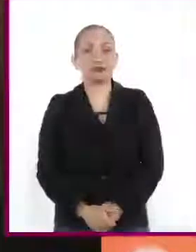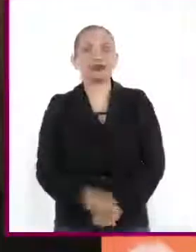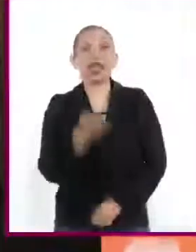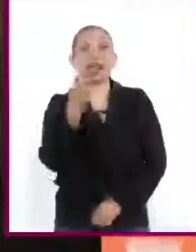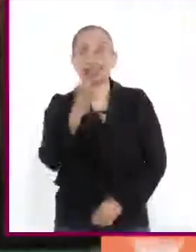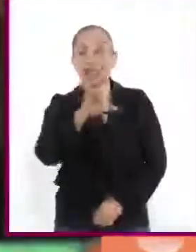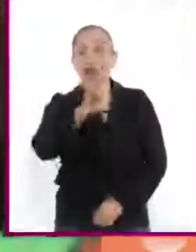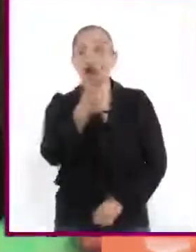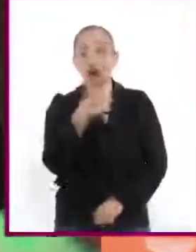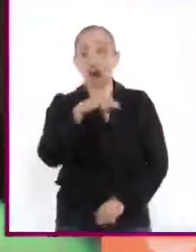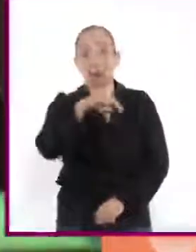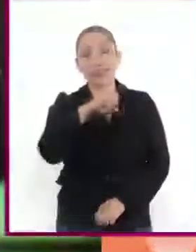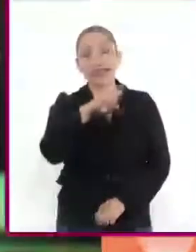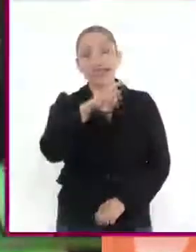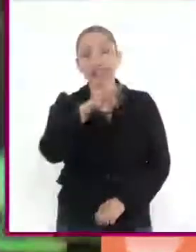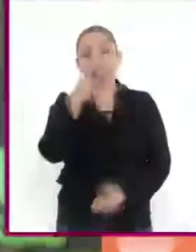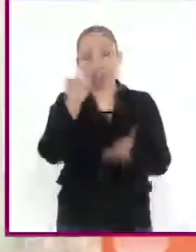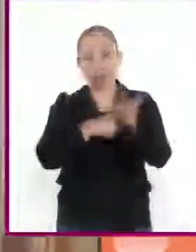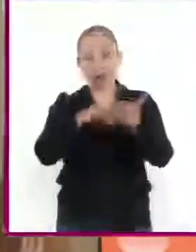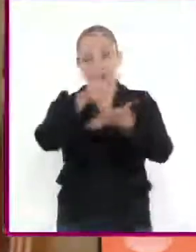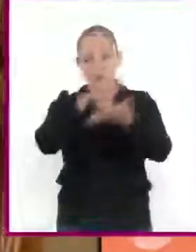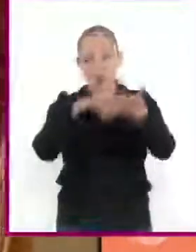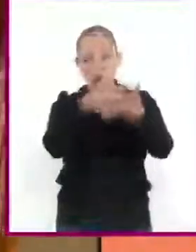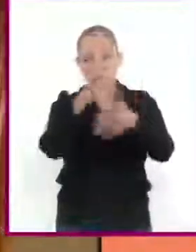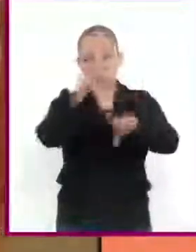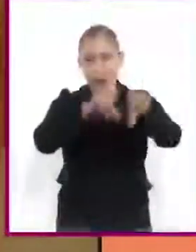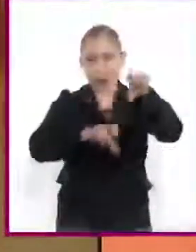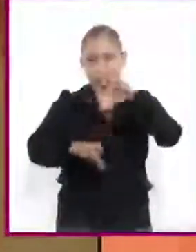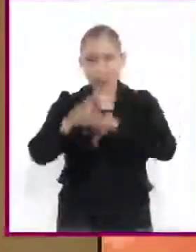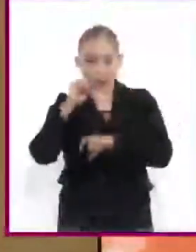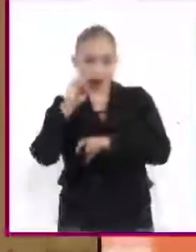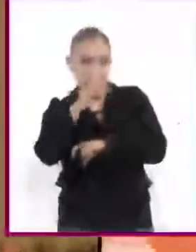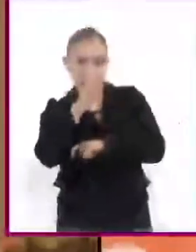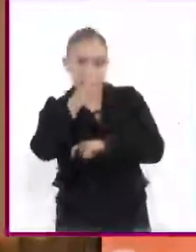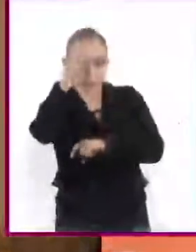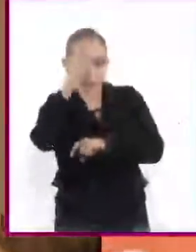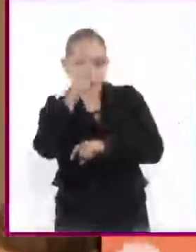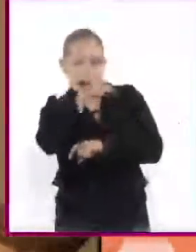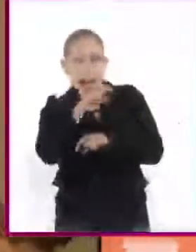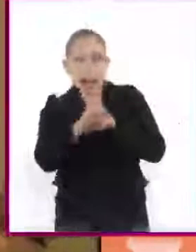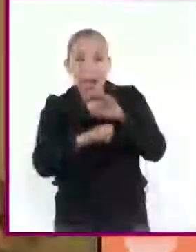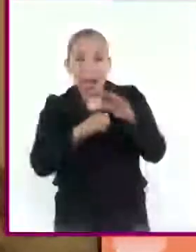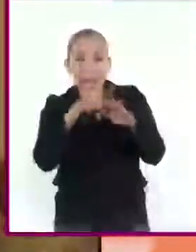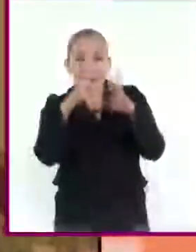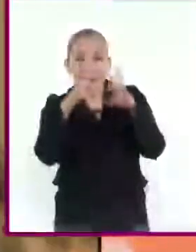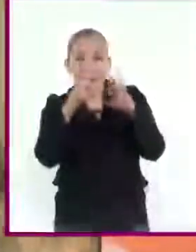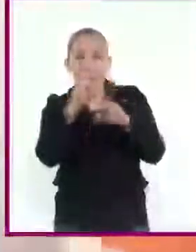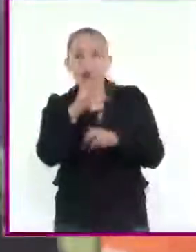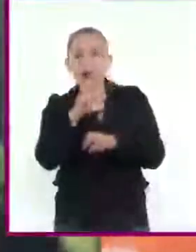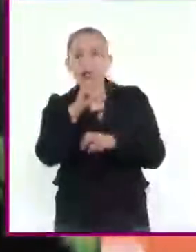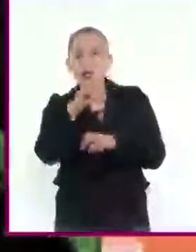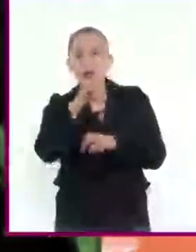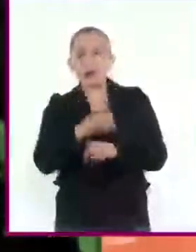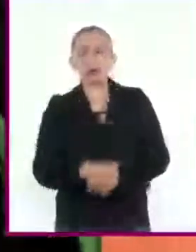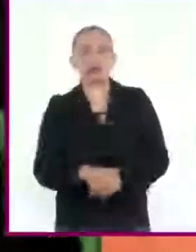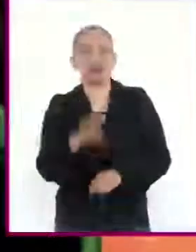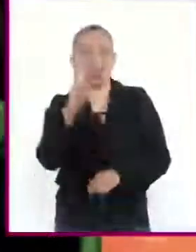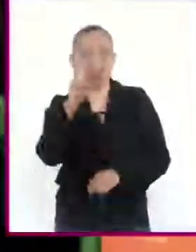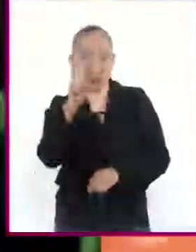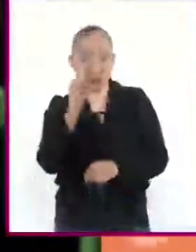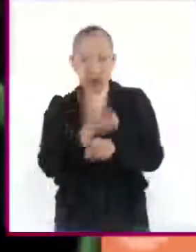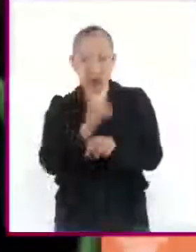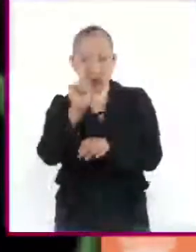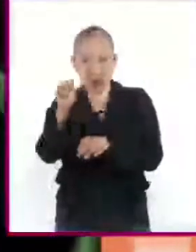Esta es otra utilidad de la tabla periódica: conocer la facilidad con la que los elementos se oxidan. Acompáñenme a